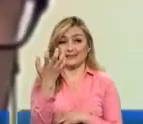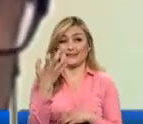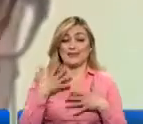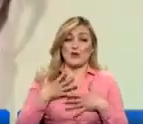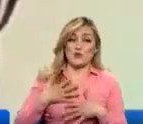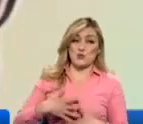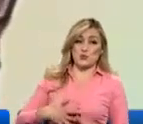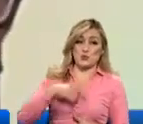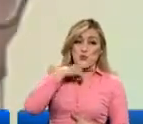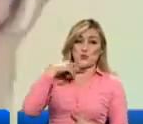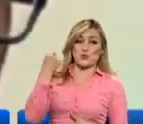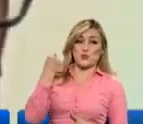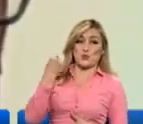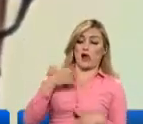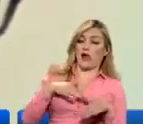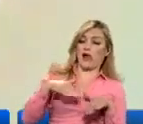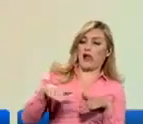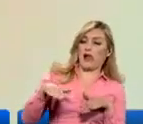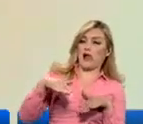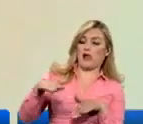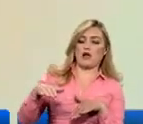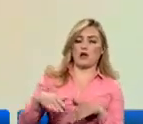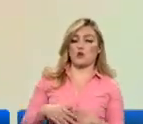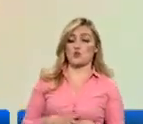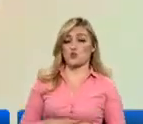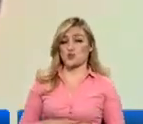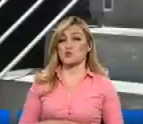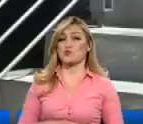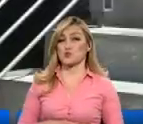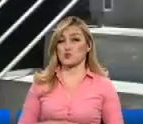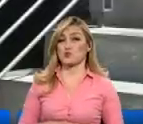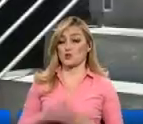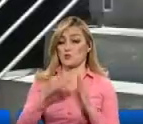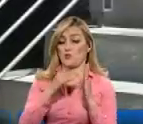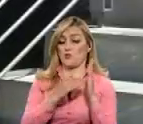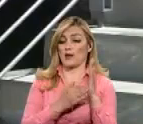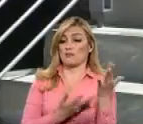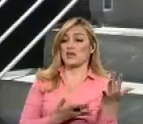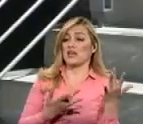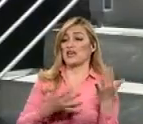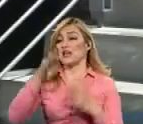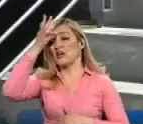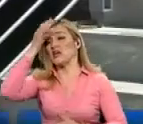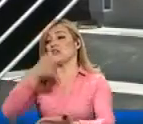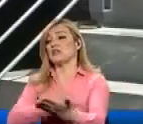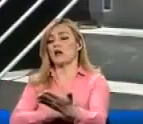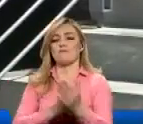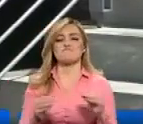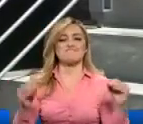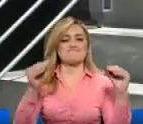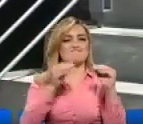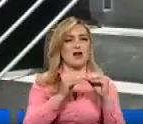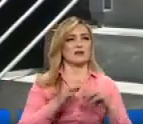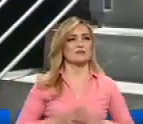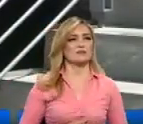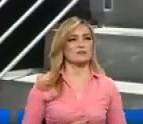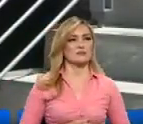relajamiento del periodo, la famosa lista de espera va a aumentar. En lo que va de la emergencia sanitaria criminalística, ha